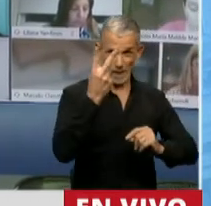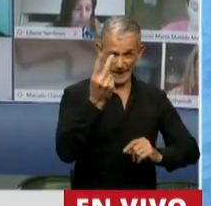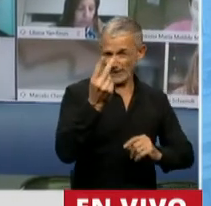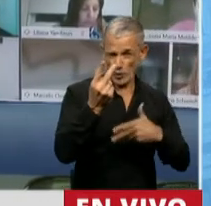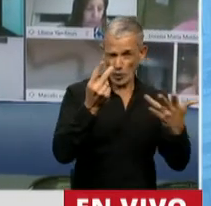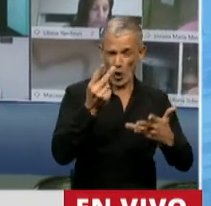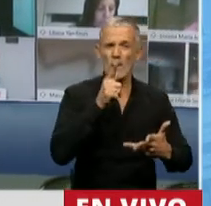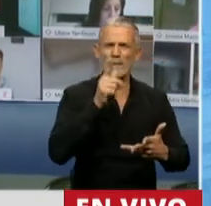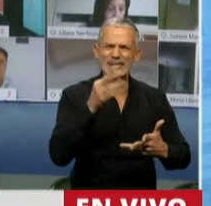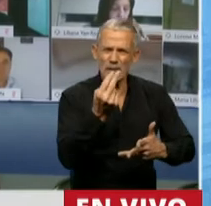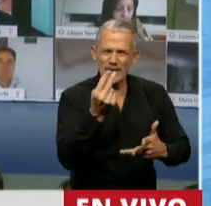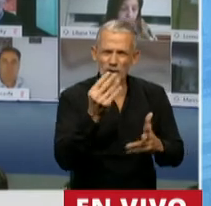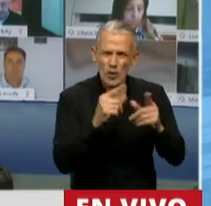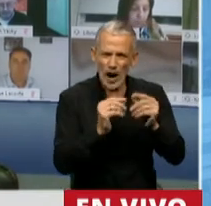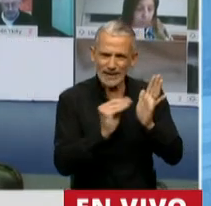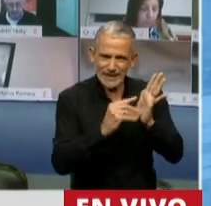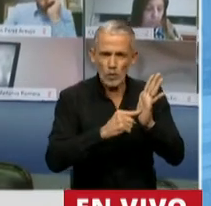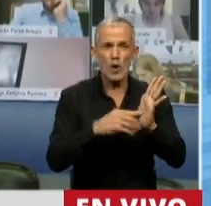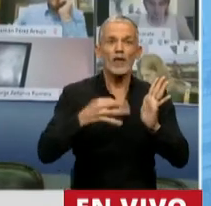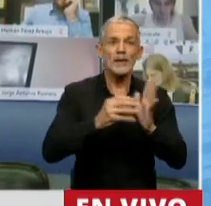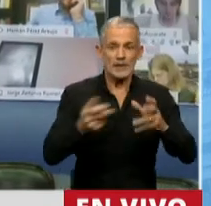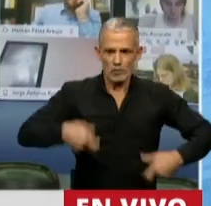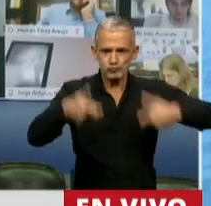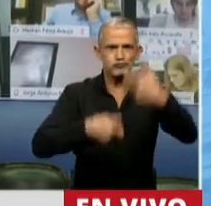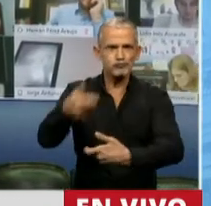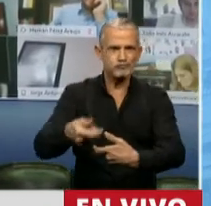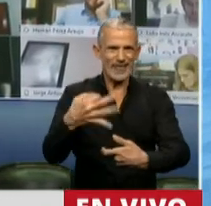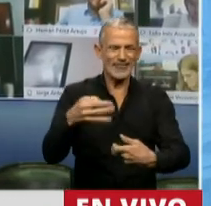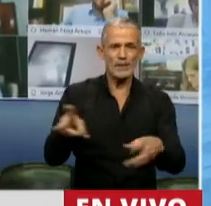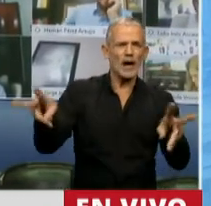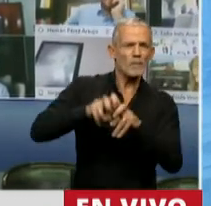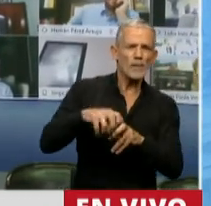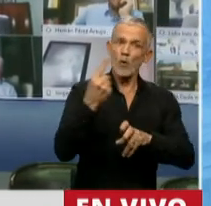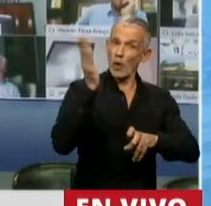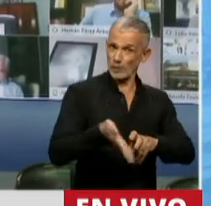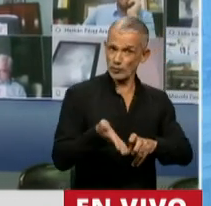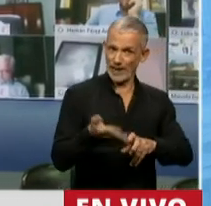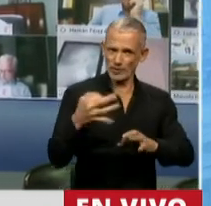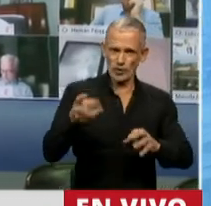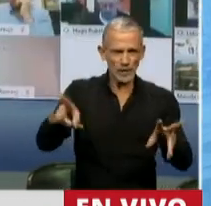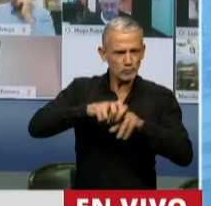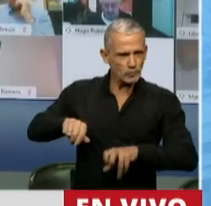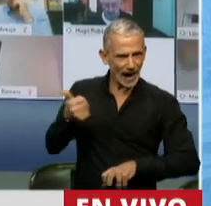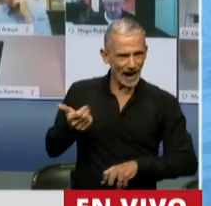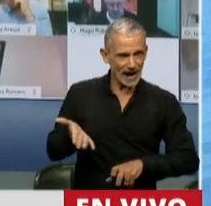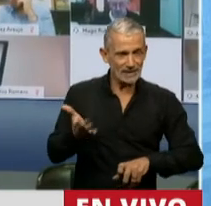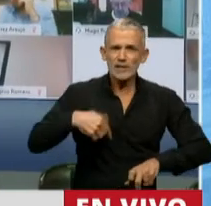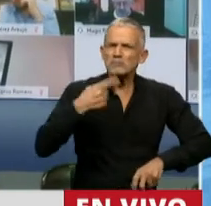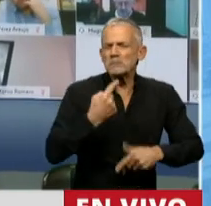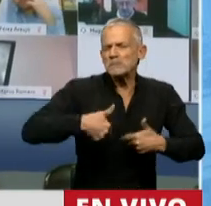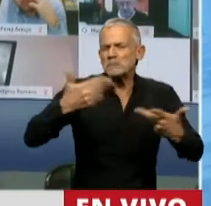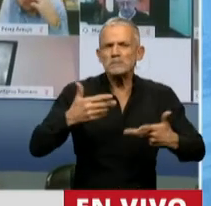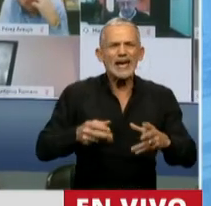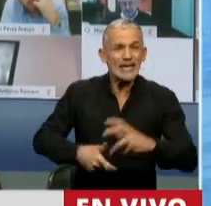creo que se señala esto de que deberán las inversiones garantizar un rendimiento no menor al 1%. Nosotros decimos que en general